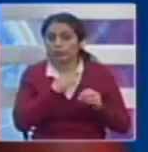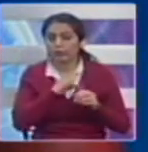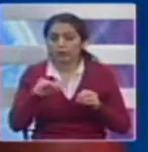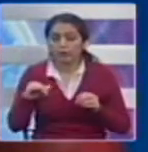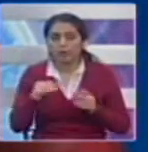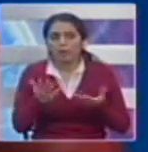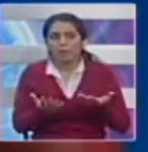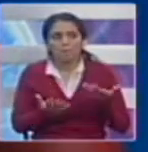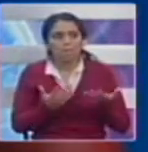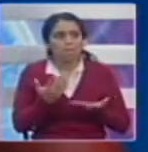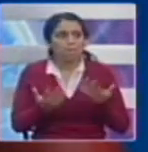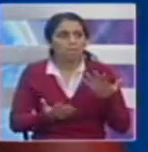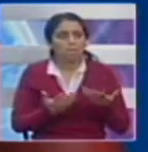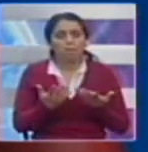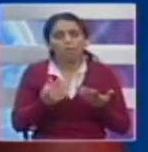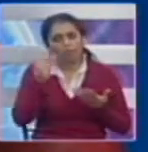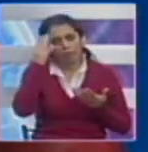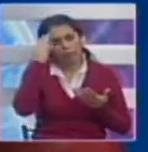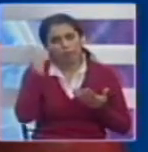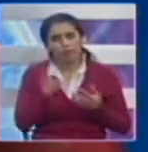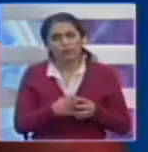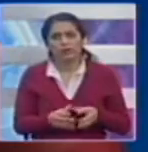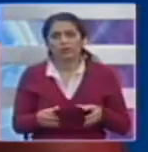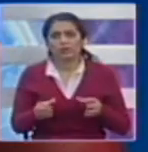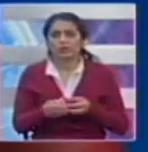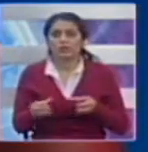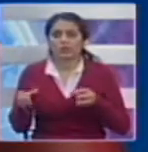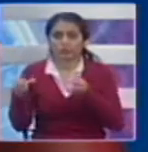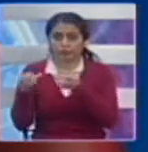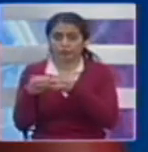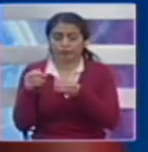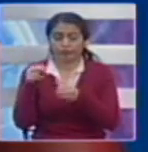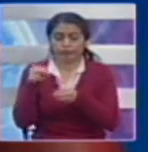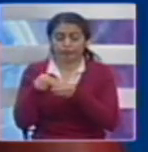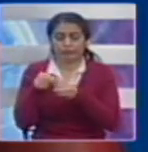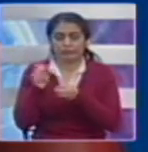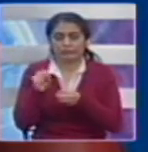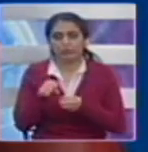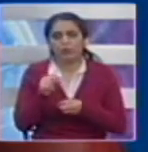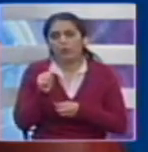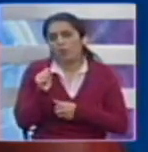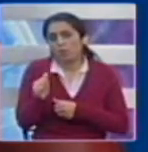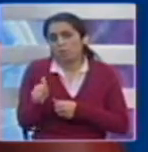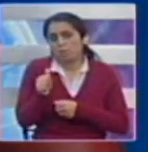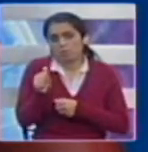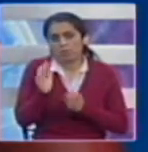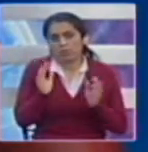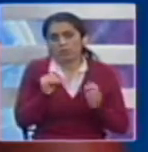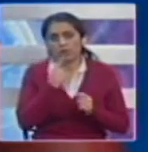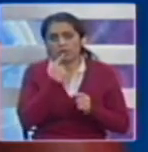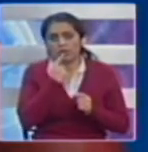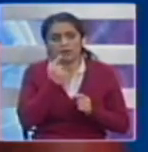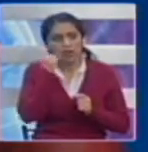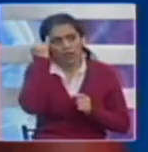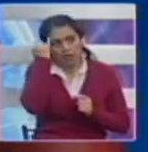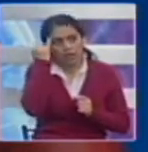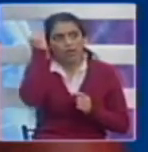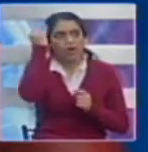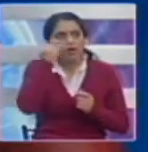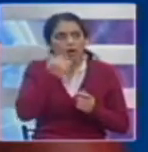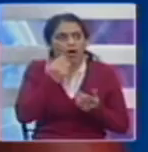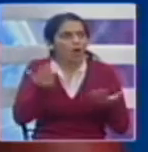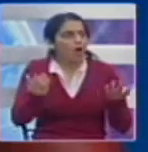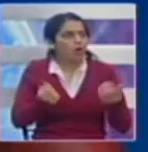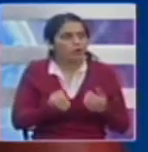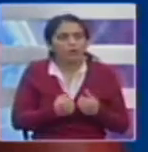tienen conexiones o tienen lazos con los directivos del gremio médico, y son ellos los que han politizado esta situación, porque lo que están comunicando